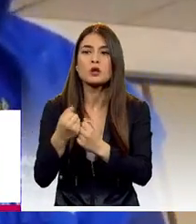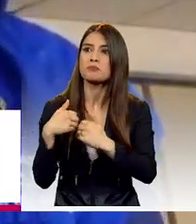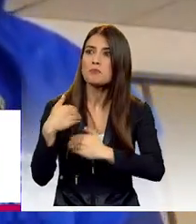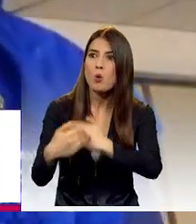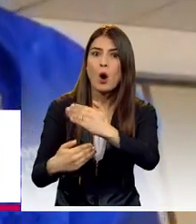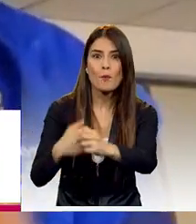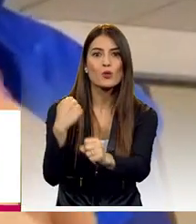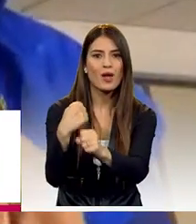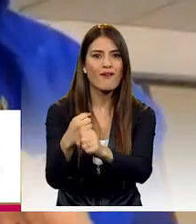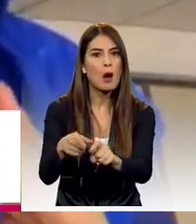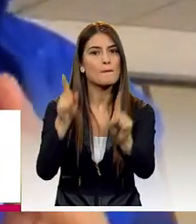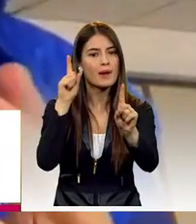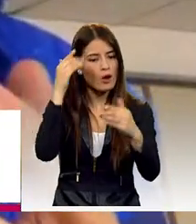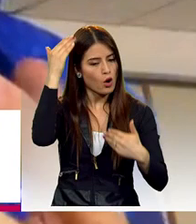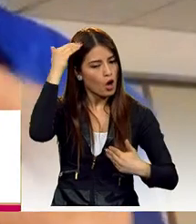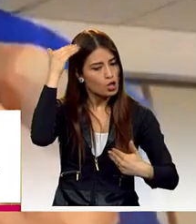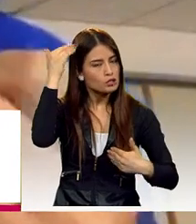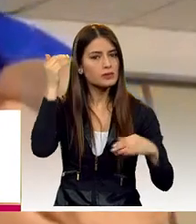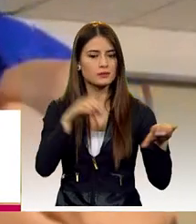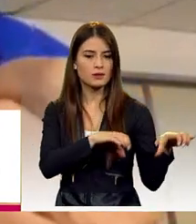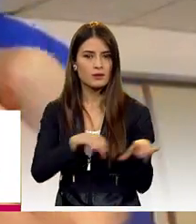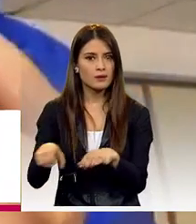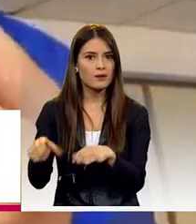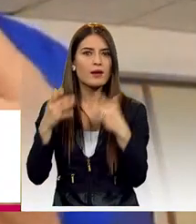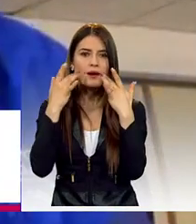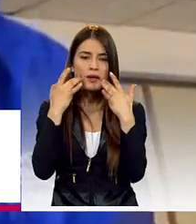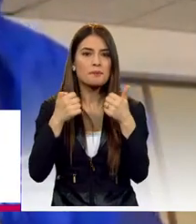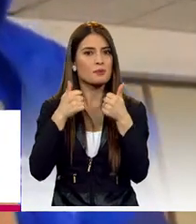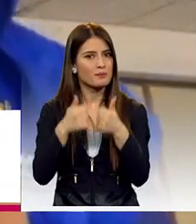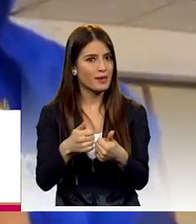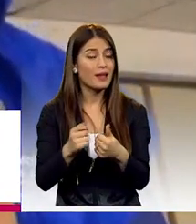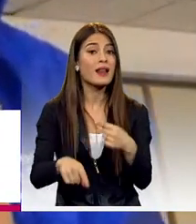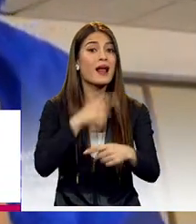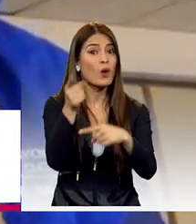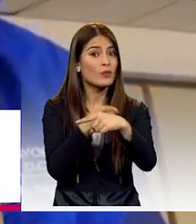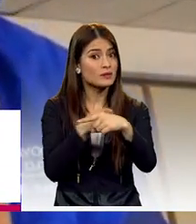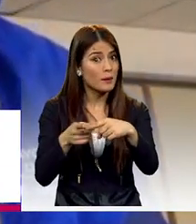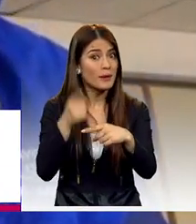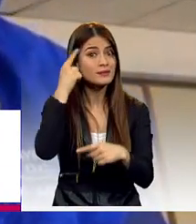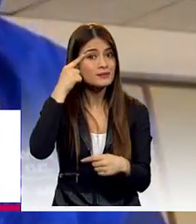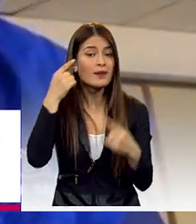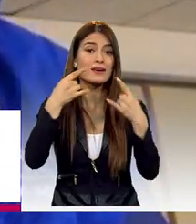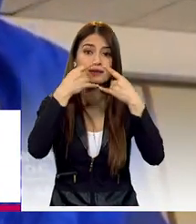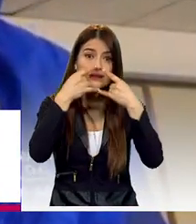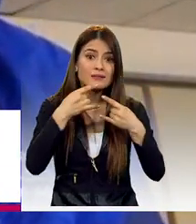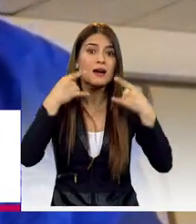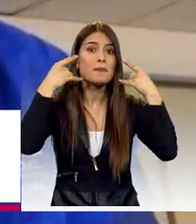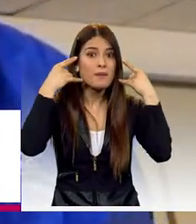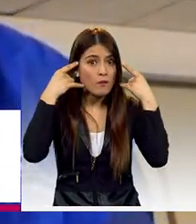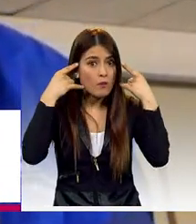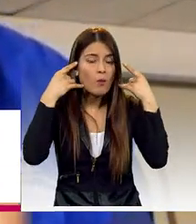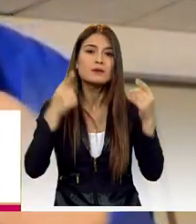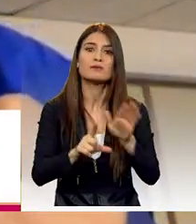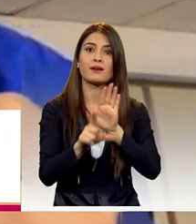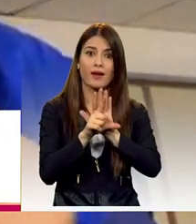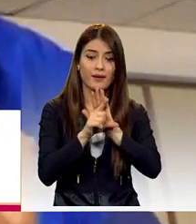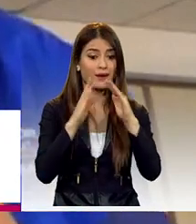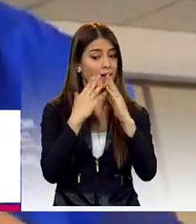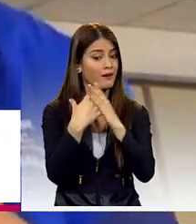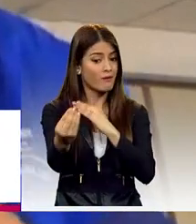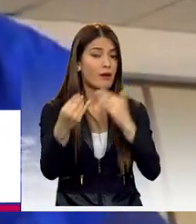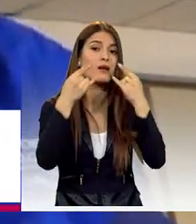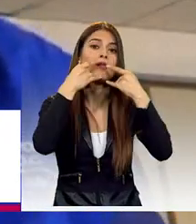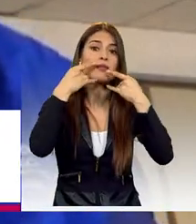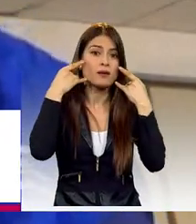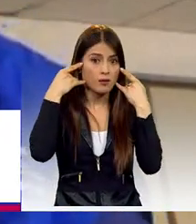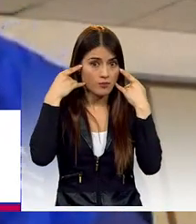productivo. La semana entrante, las recomendaciones de usar tapabocas en la vía pública o cuando salgamos, incluso